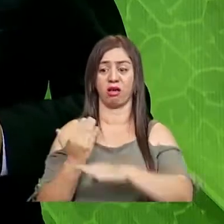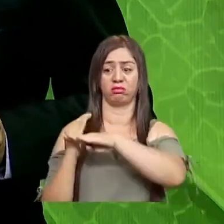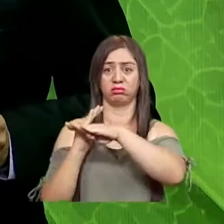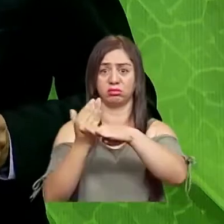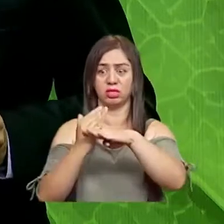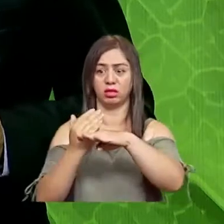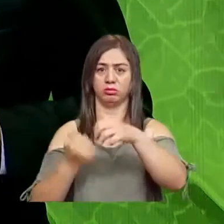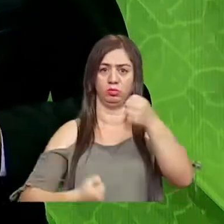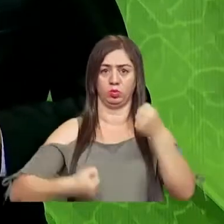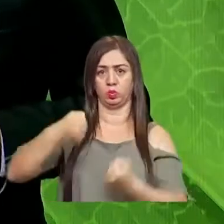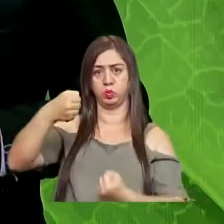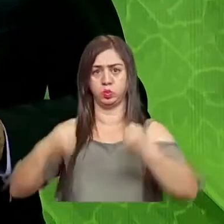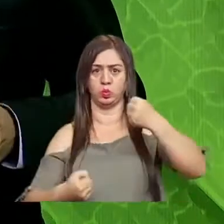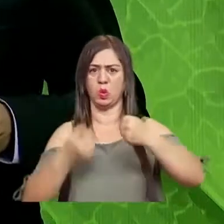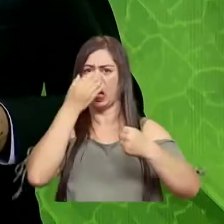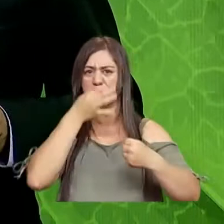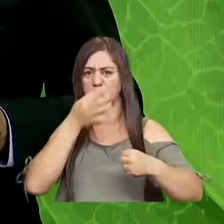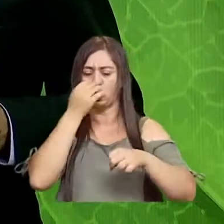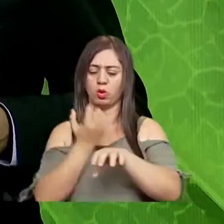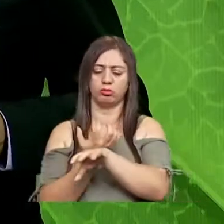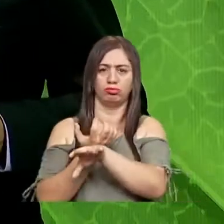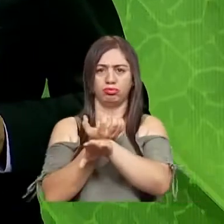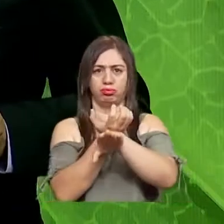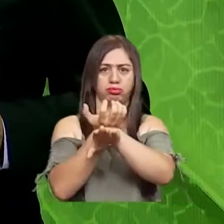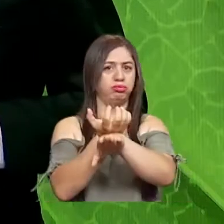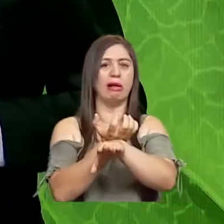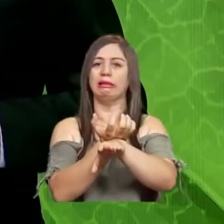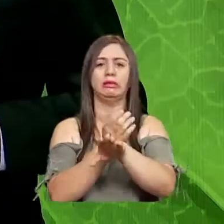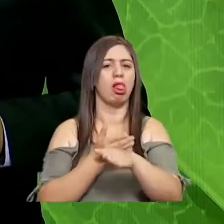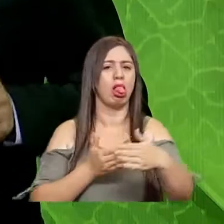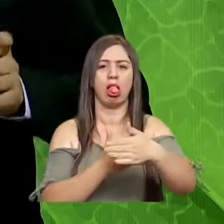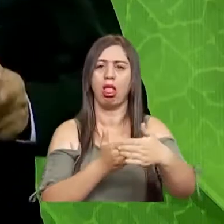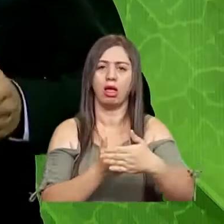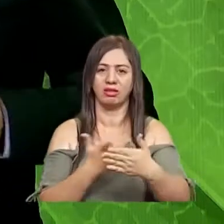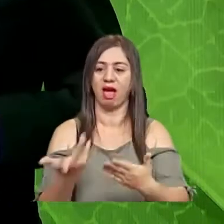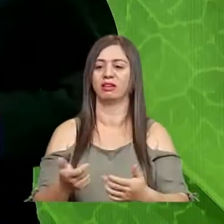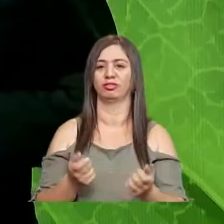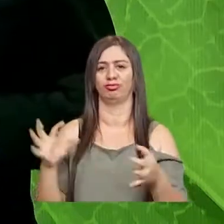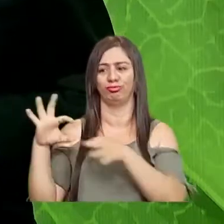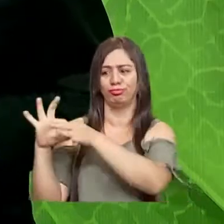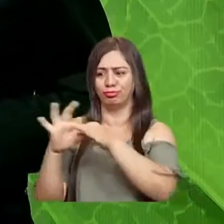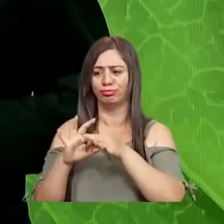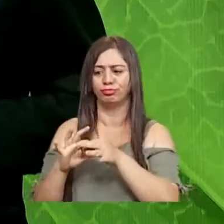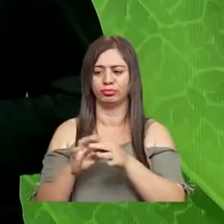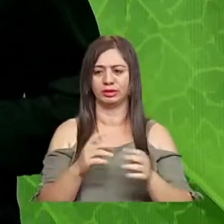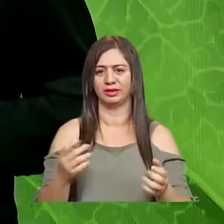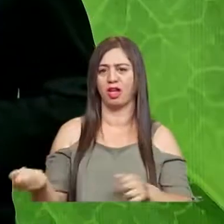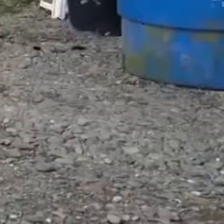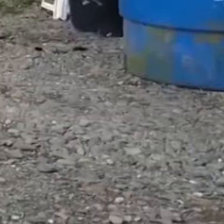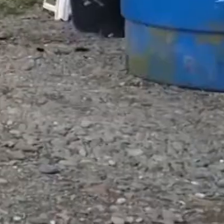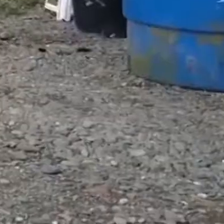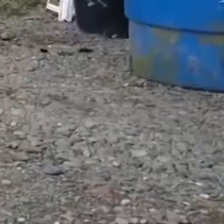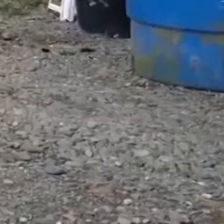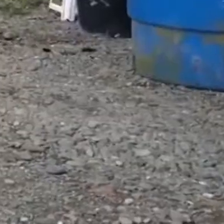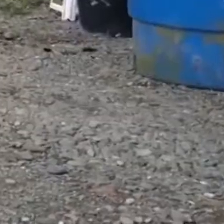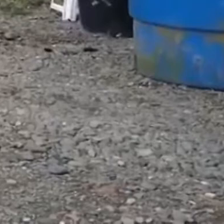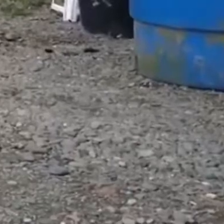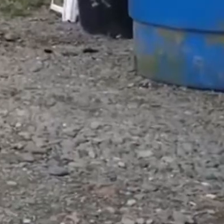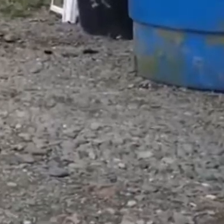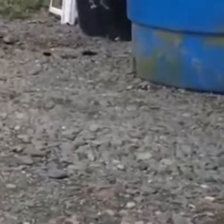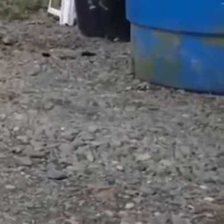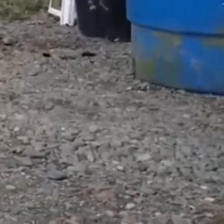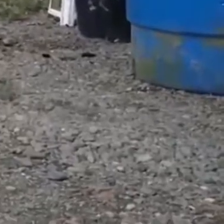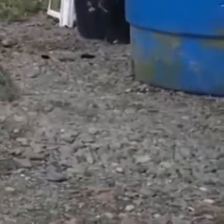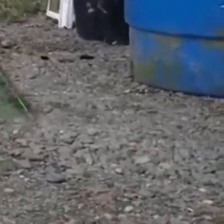vehículo recolector de residuos sólidos, se unieron y ahora disponen de los residuos y comercializan el material de reciclaje. La comunidad